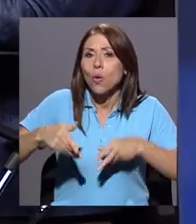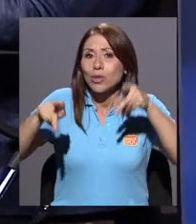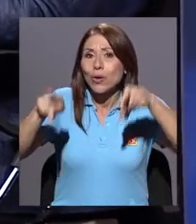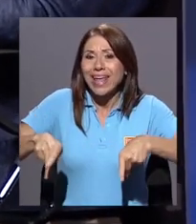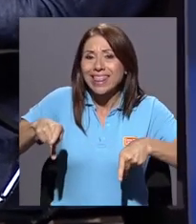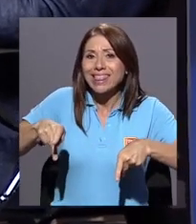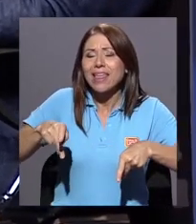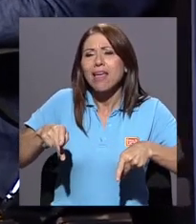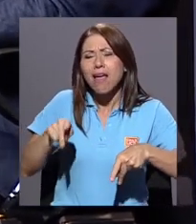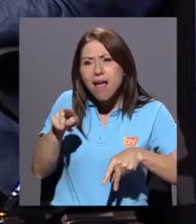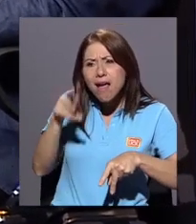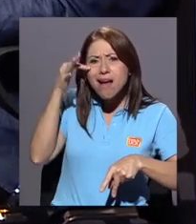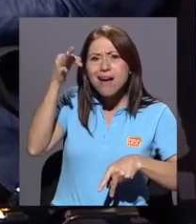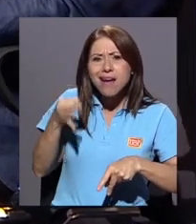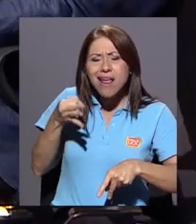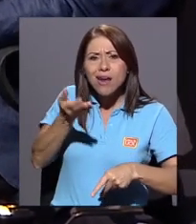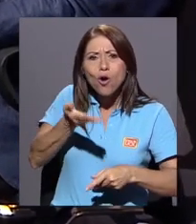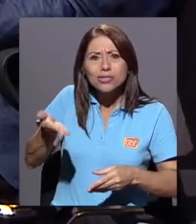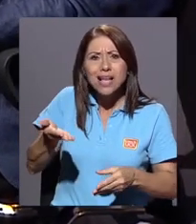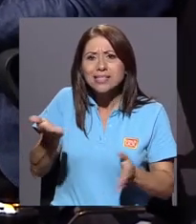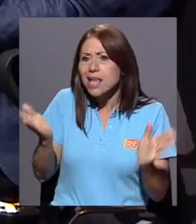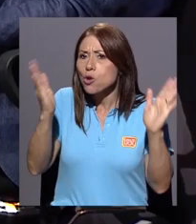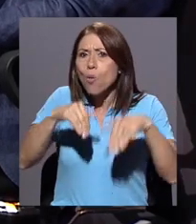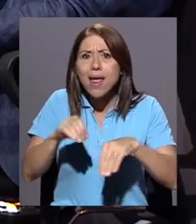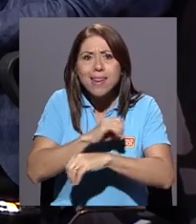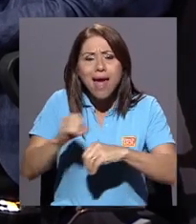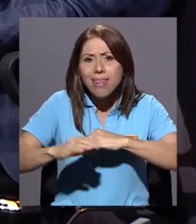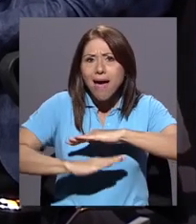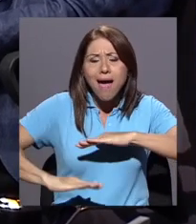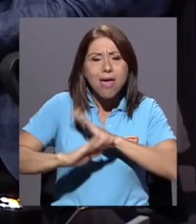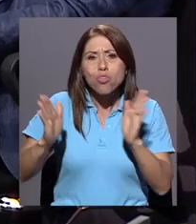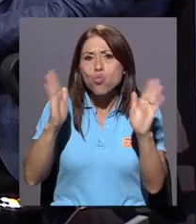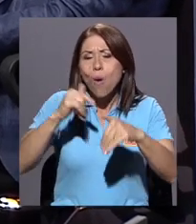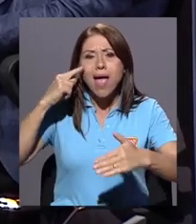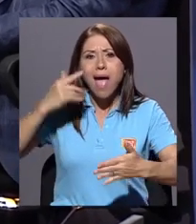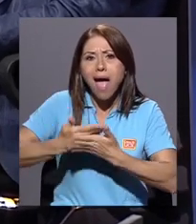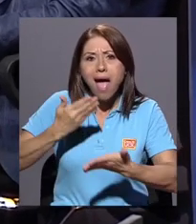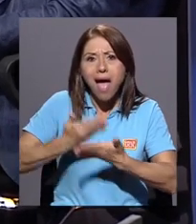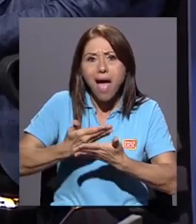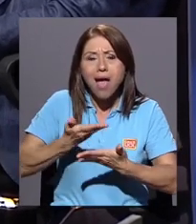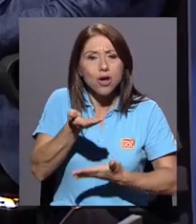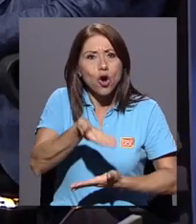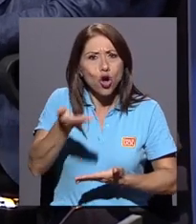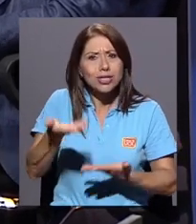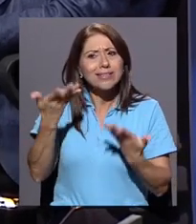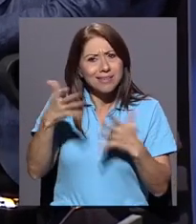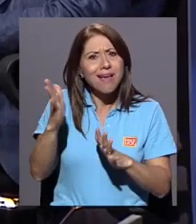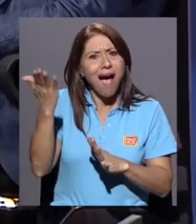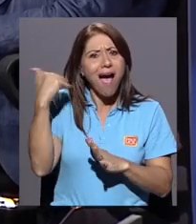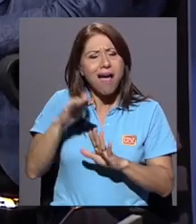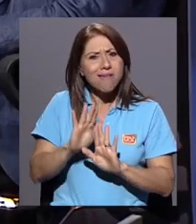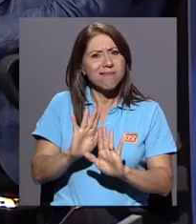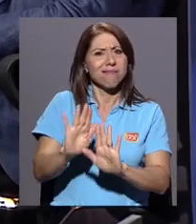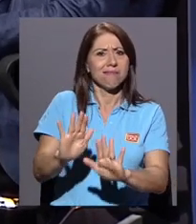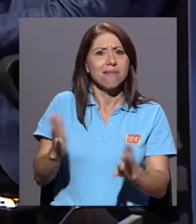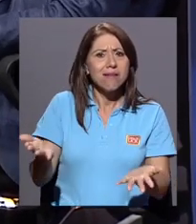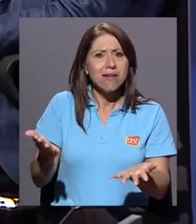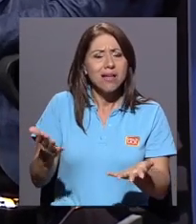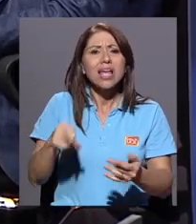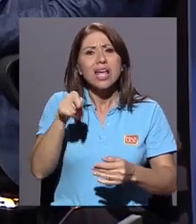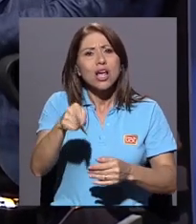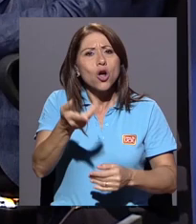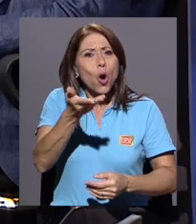en cosas, digamos, que en realidad no están documentadas, que no están basadas, que de hecho fueron rechazadas, que no, digamos,